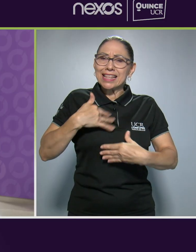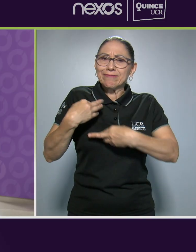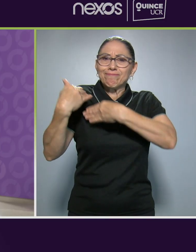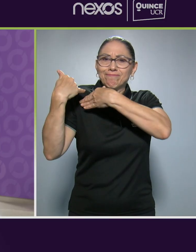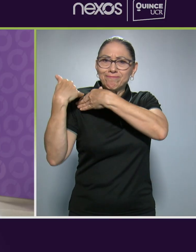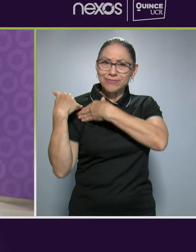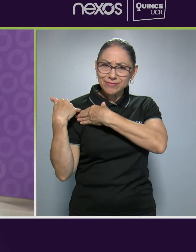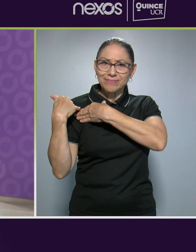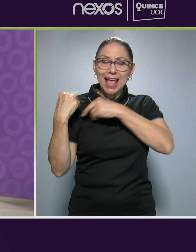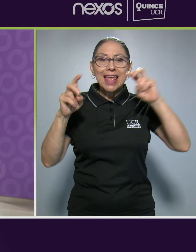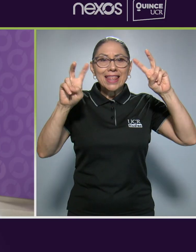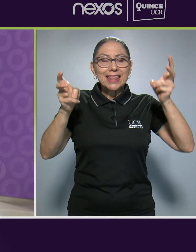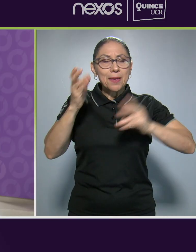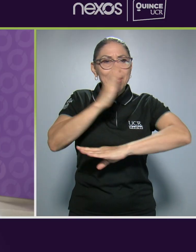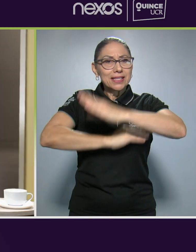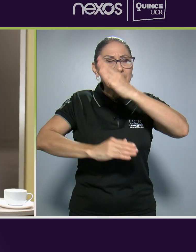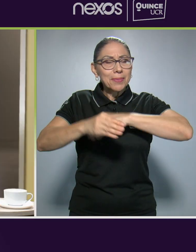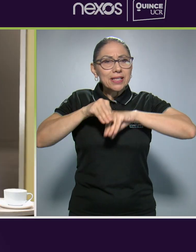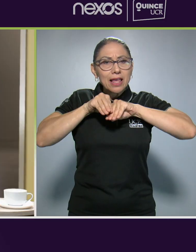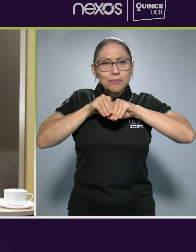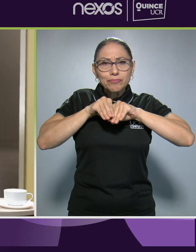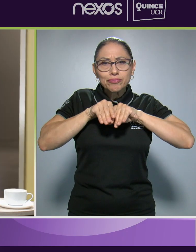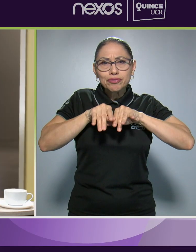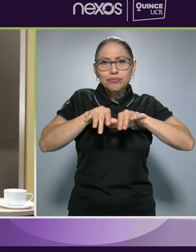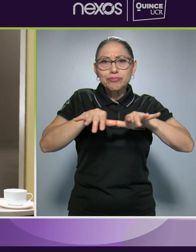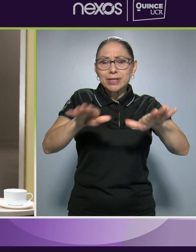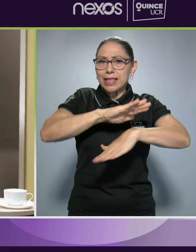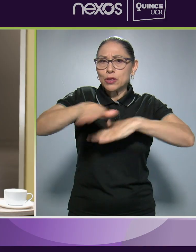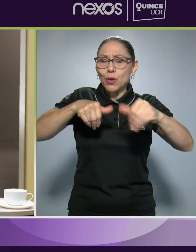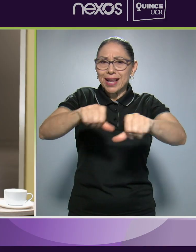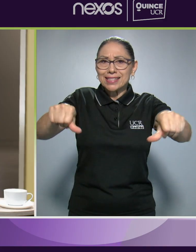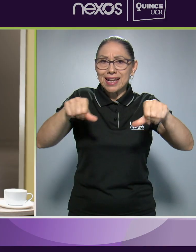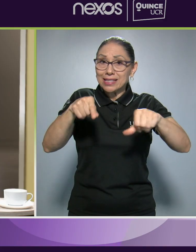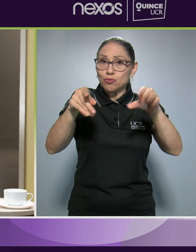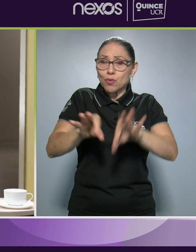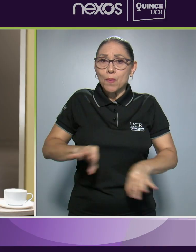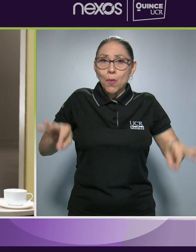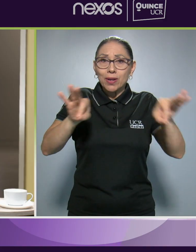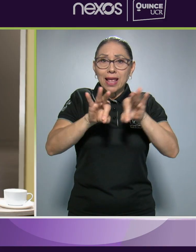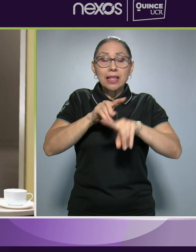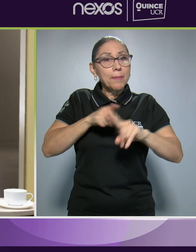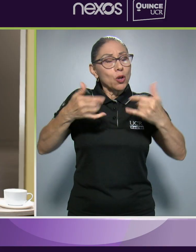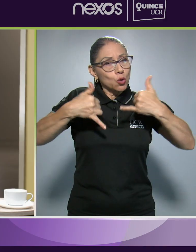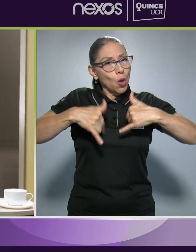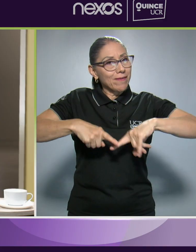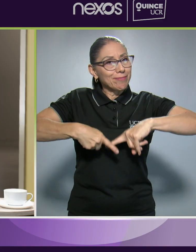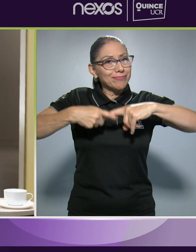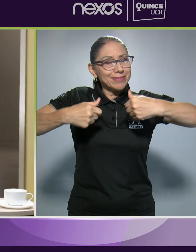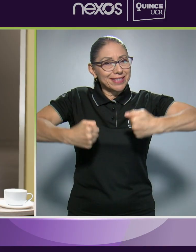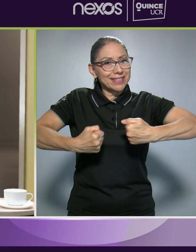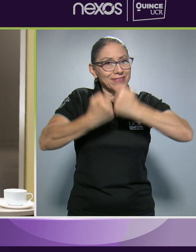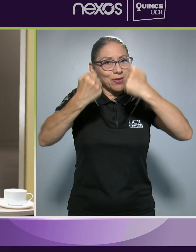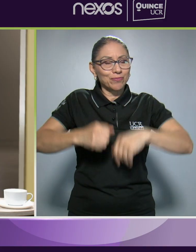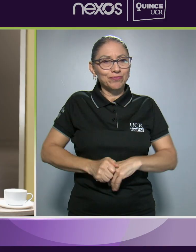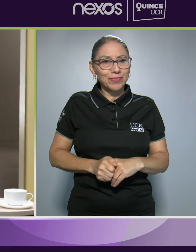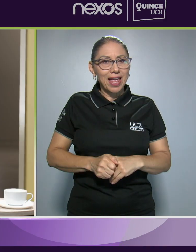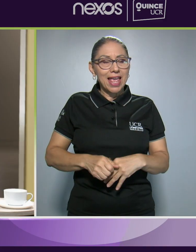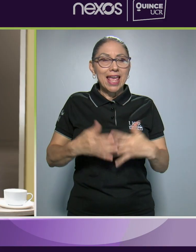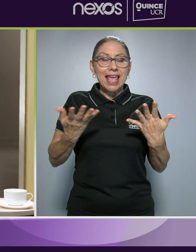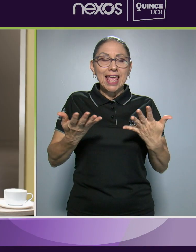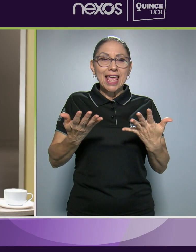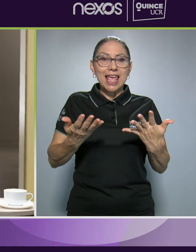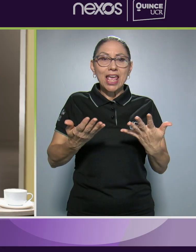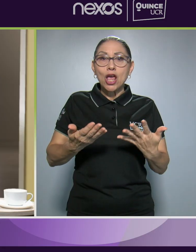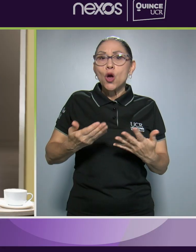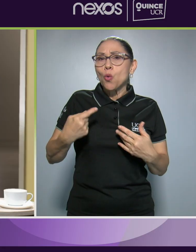el enfoque de discapacidad, ¿verdad?, tan importante, pero sigue siendo el desafío. Entre las instituciones que están, cuando uno